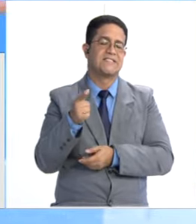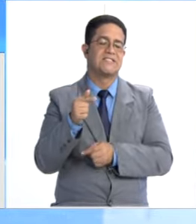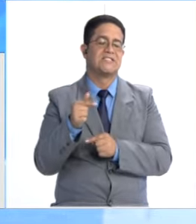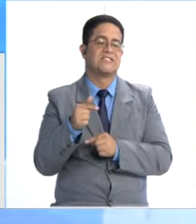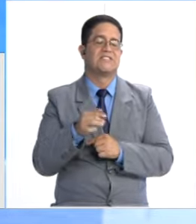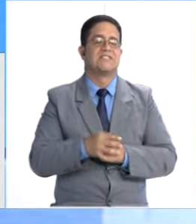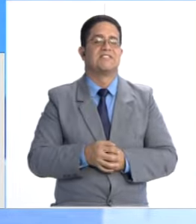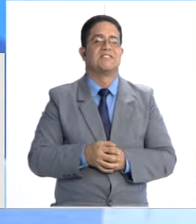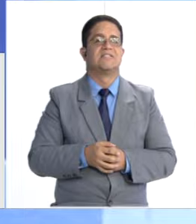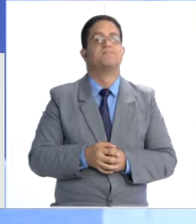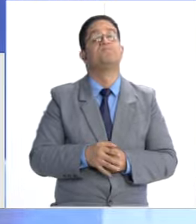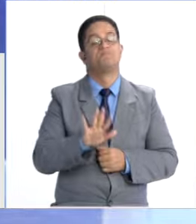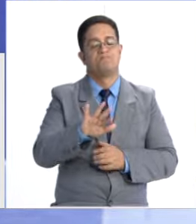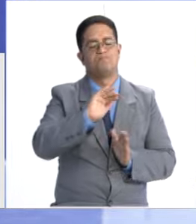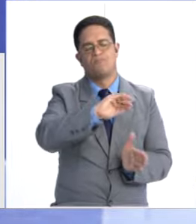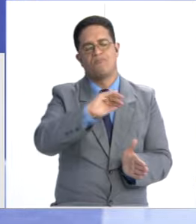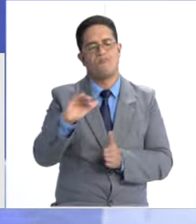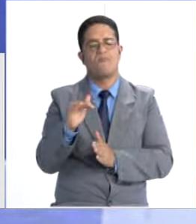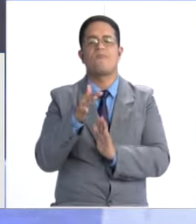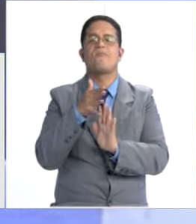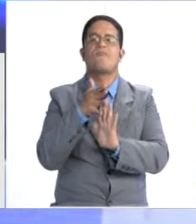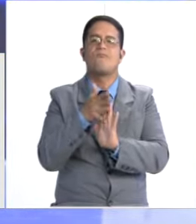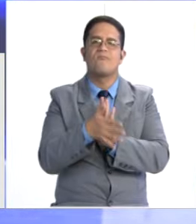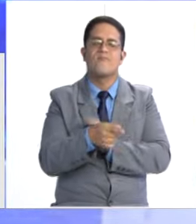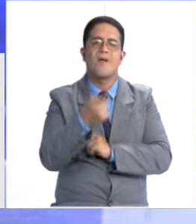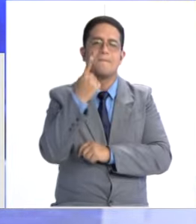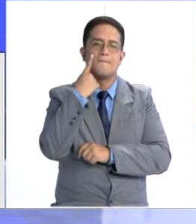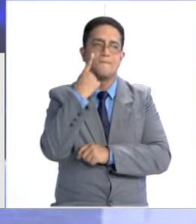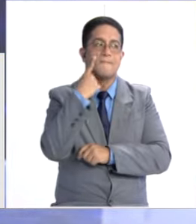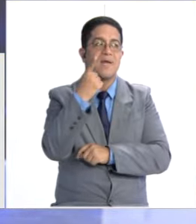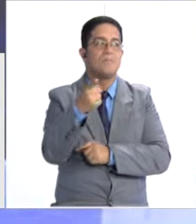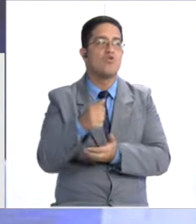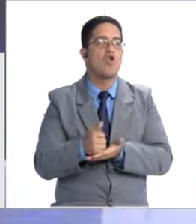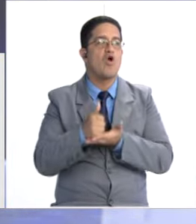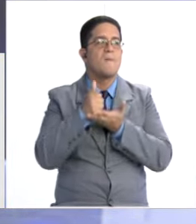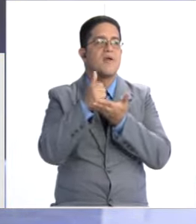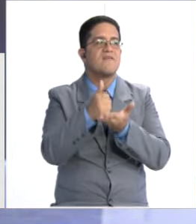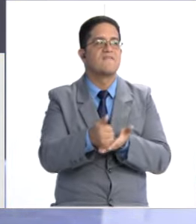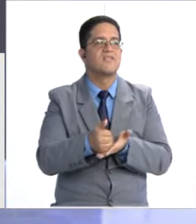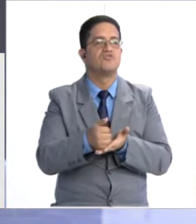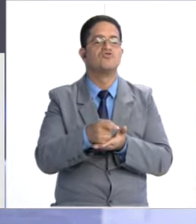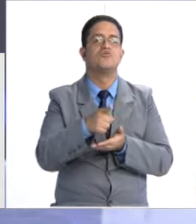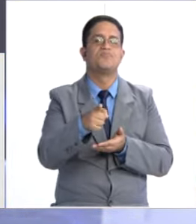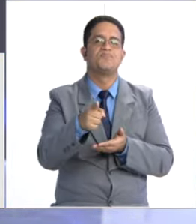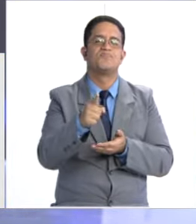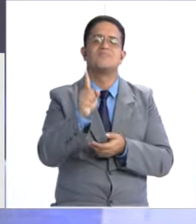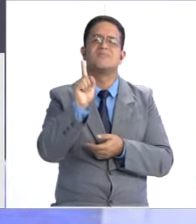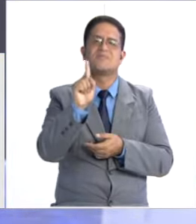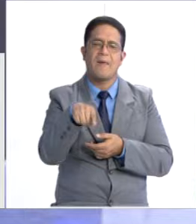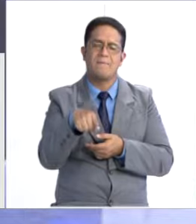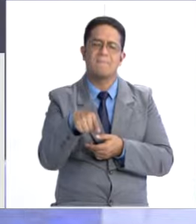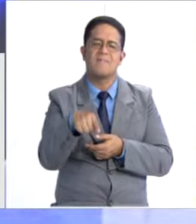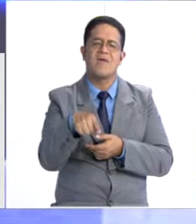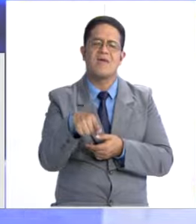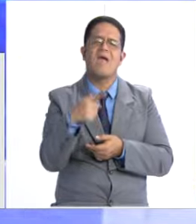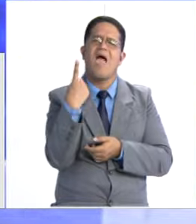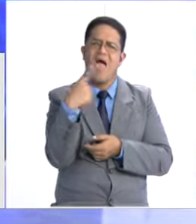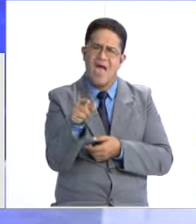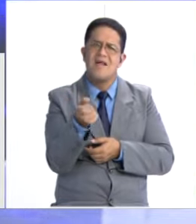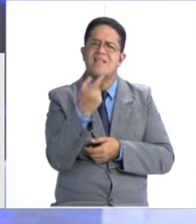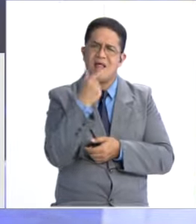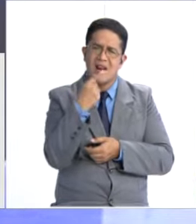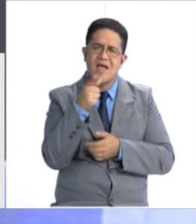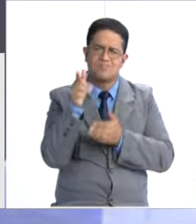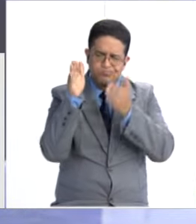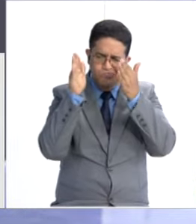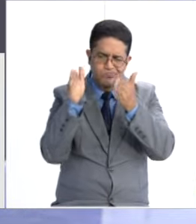del mundo. Con respecto a eso, seguimos viendo los beneficios. Hablemos un poco de la línea para la mujer. Hay una línea enfocada para las